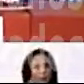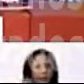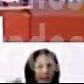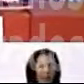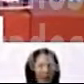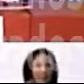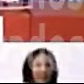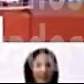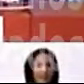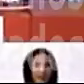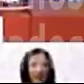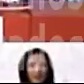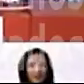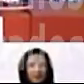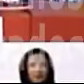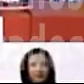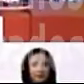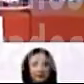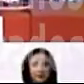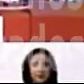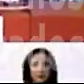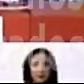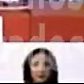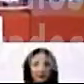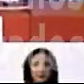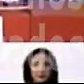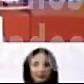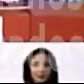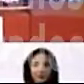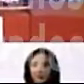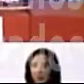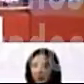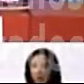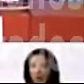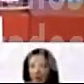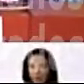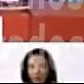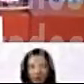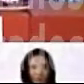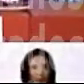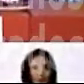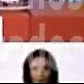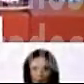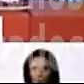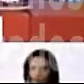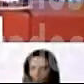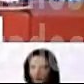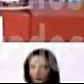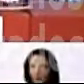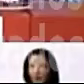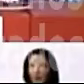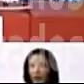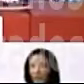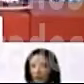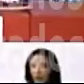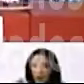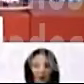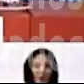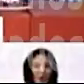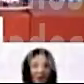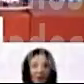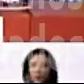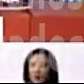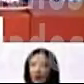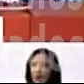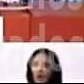de una policía diciendo que él había participado activamente y no le declaró al Furrial Time, no, no. Le